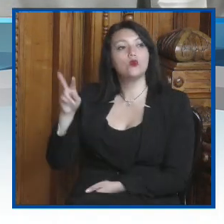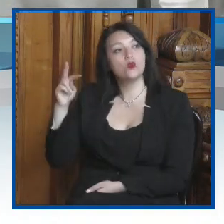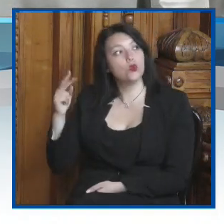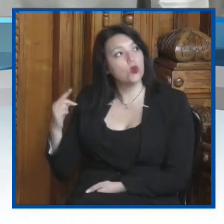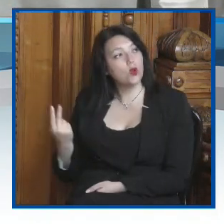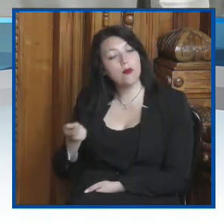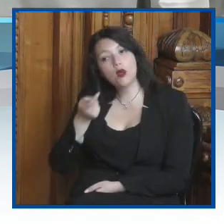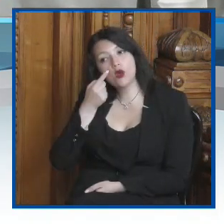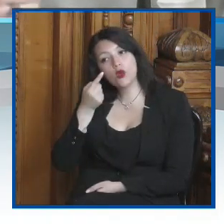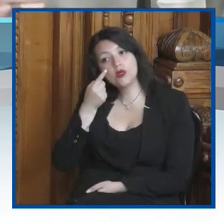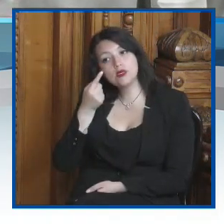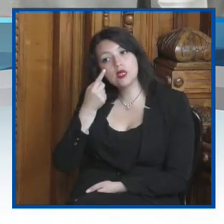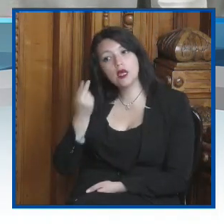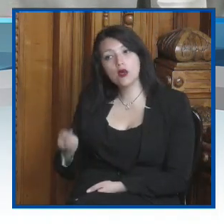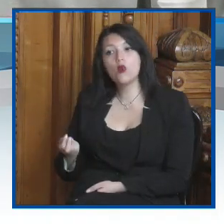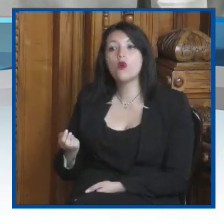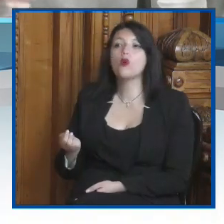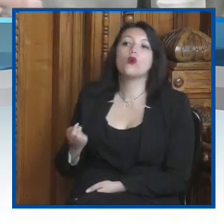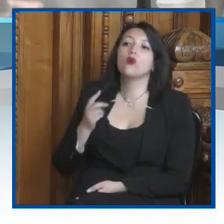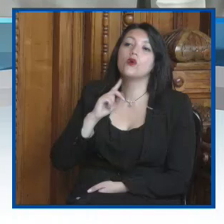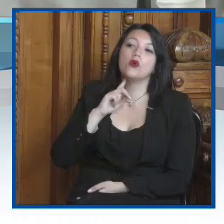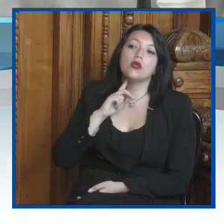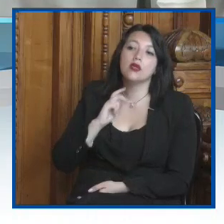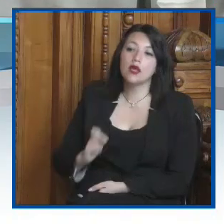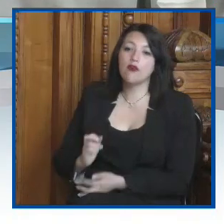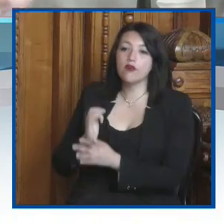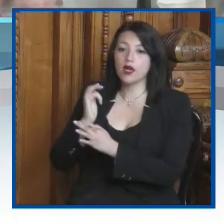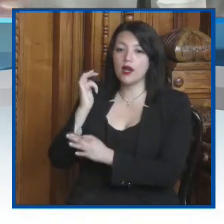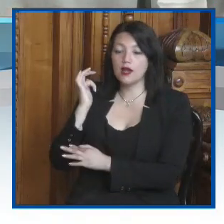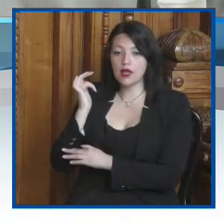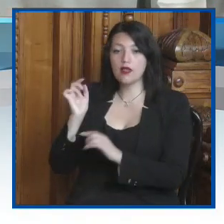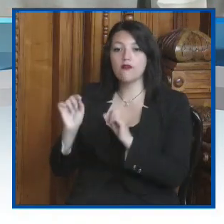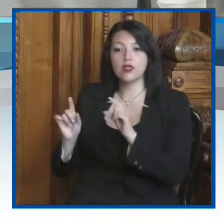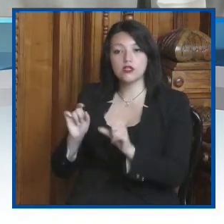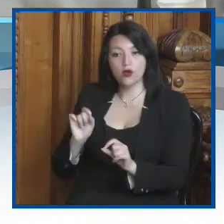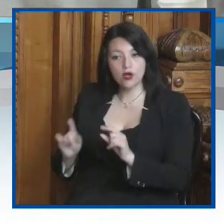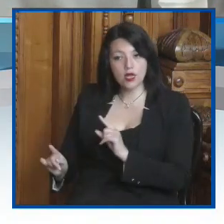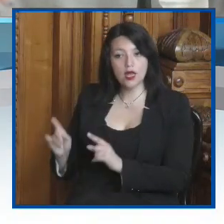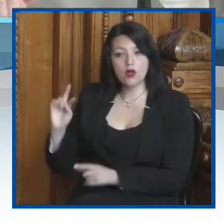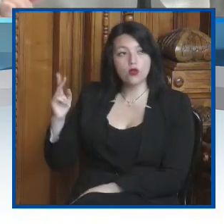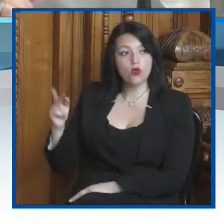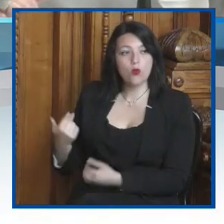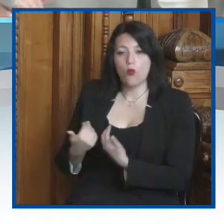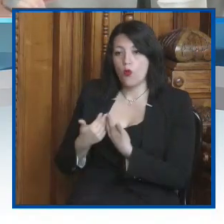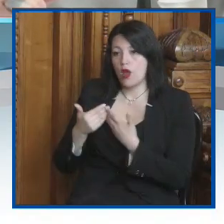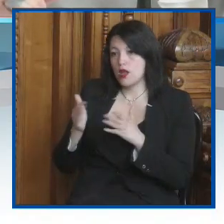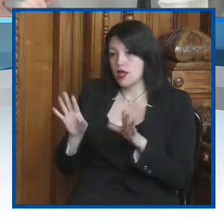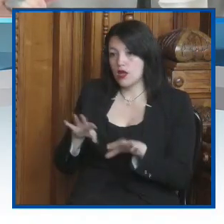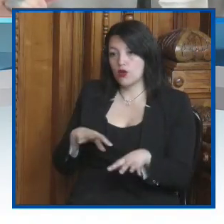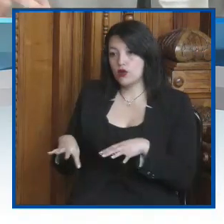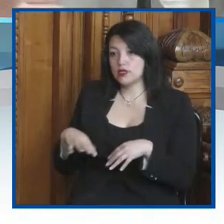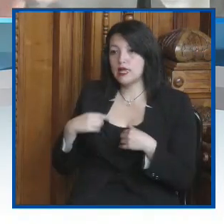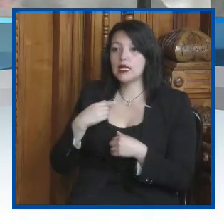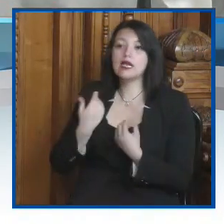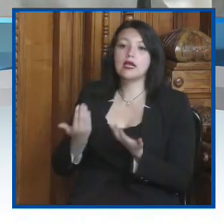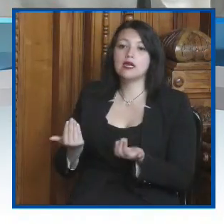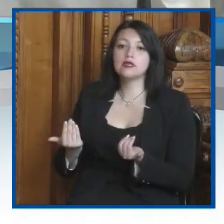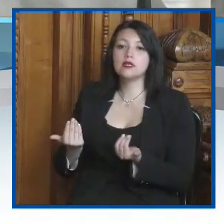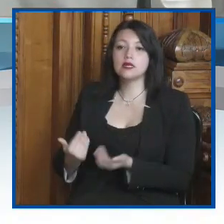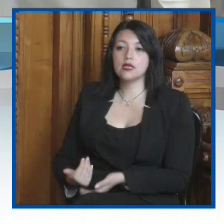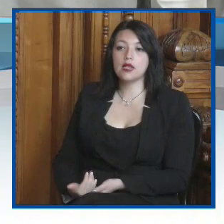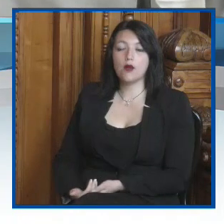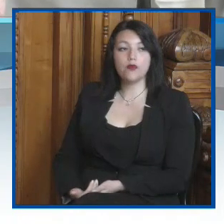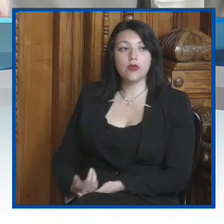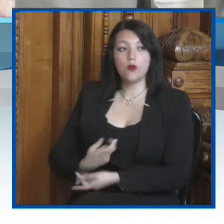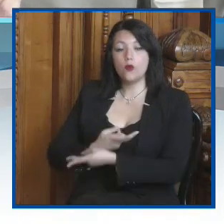la ciudadanía cuándo estamos de turno, con qué fiscalía, con qué defensoría, por cualquier cuestión que se llegue a suscitar.